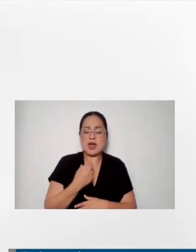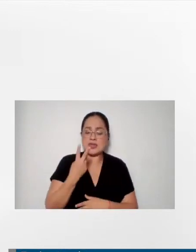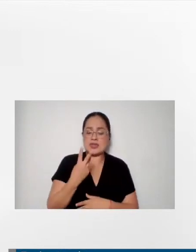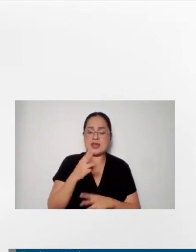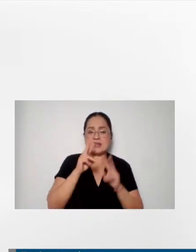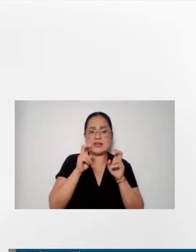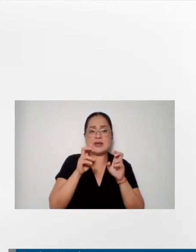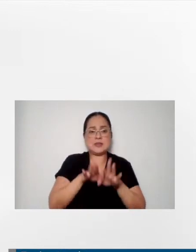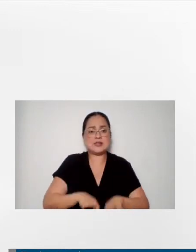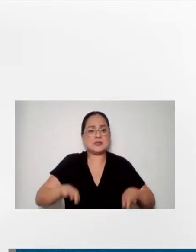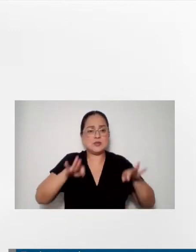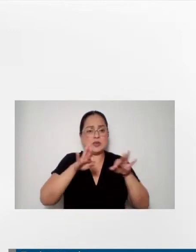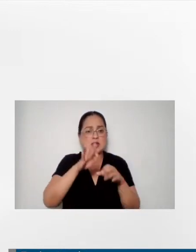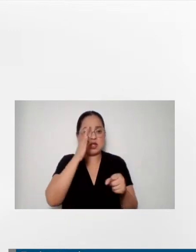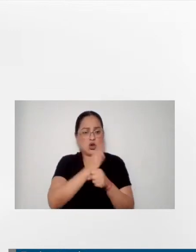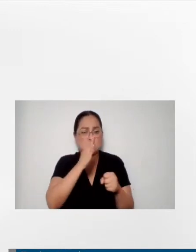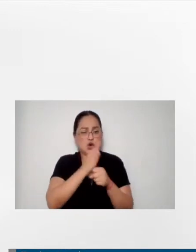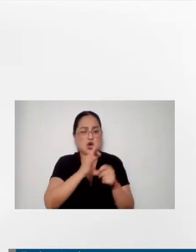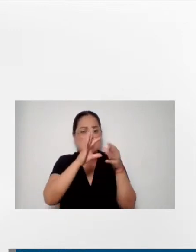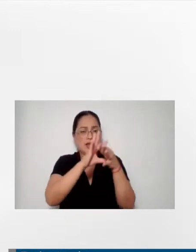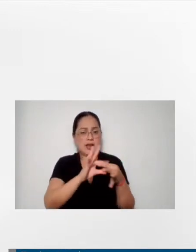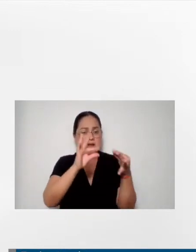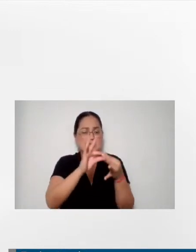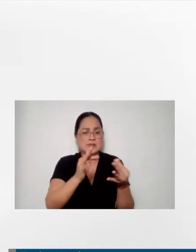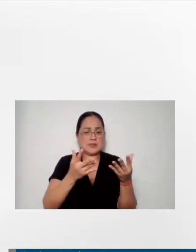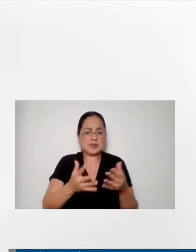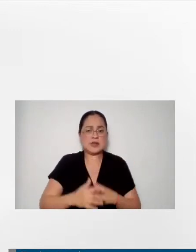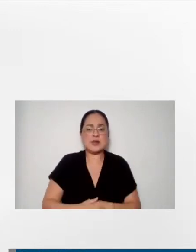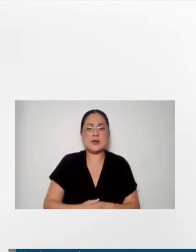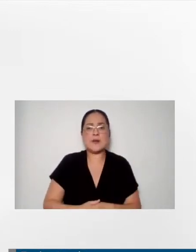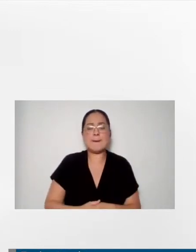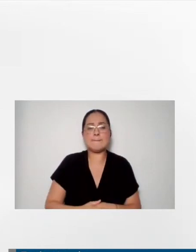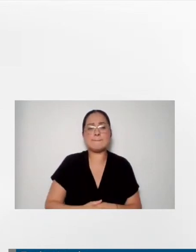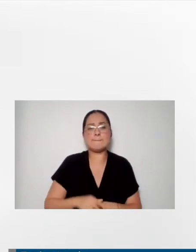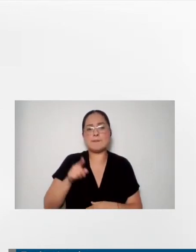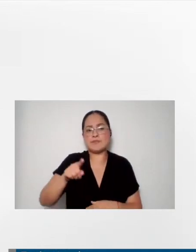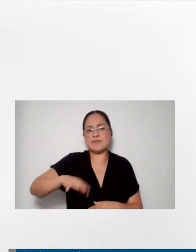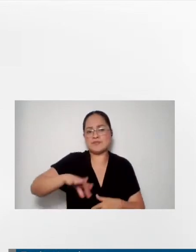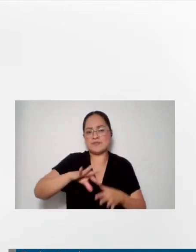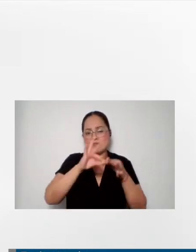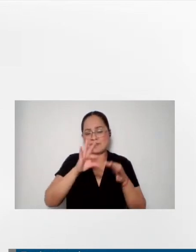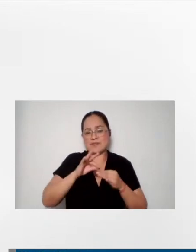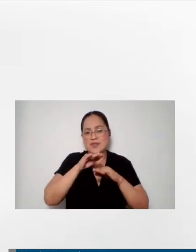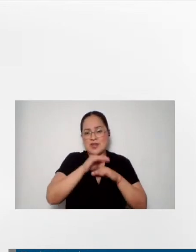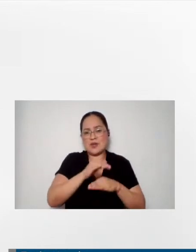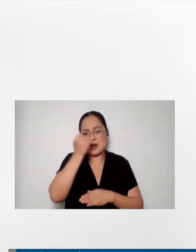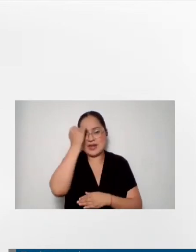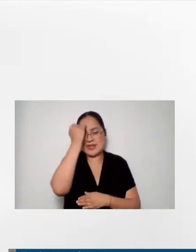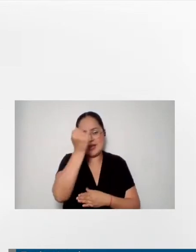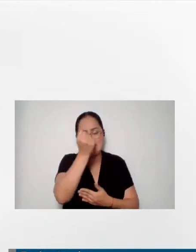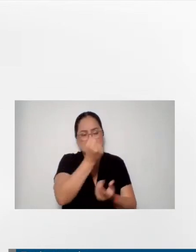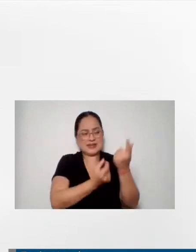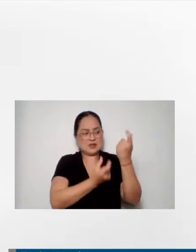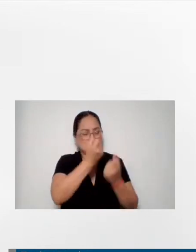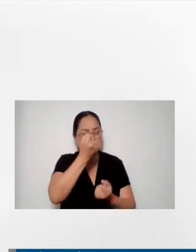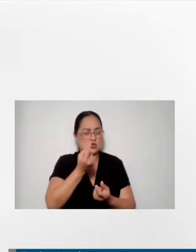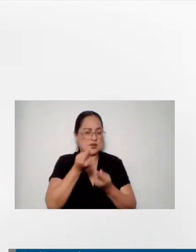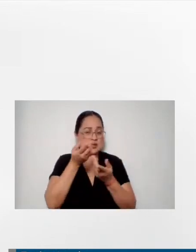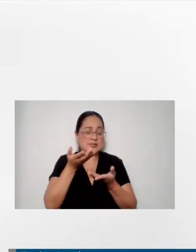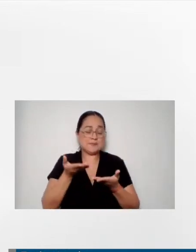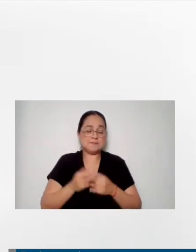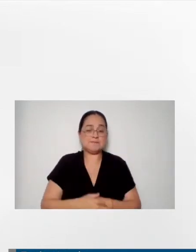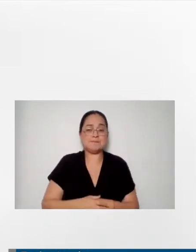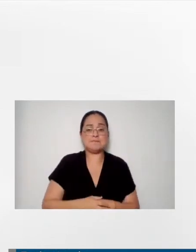mesa. O sea, que lo mencionan ustedes en las consideraciones finales del